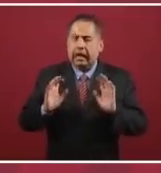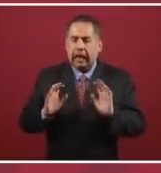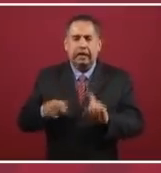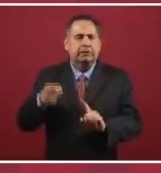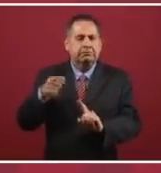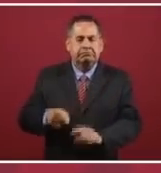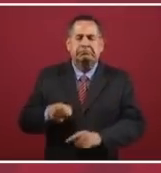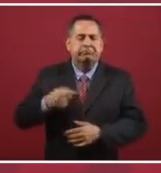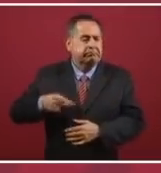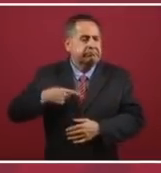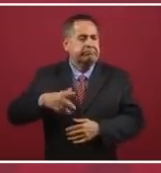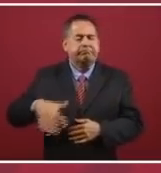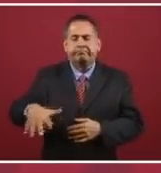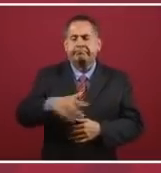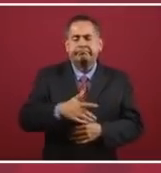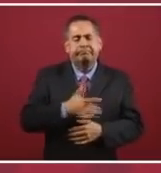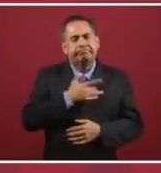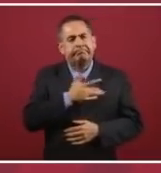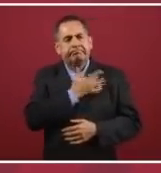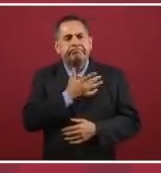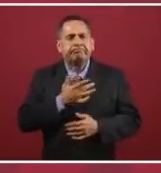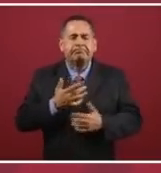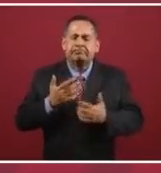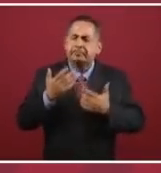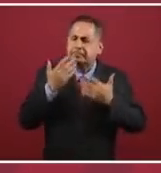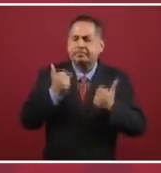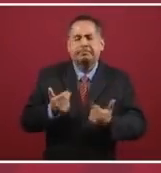la gente tenga